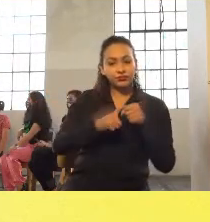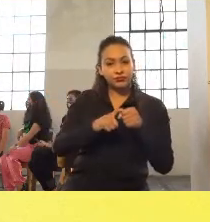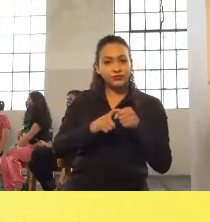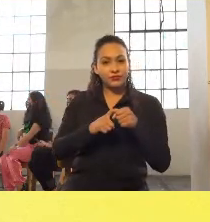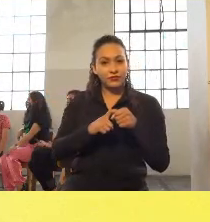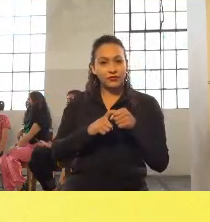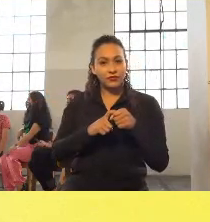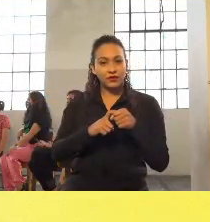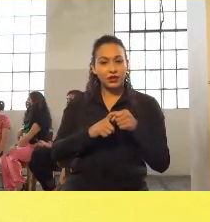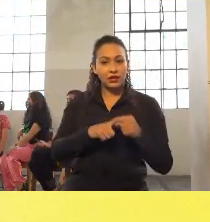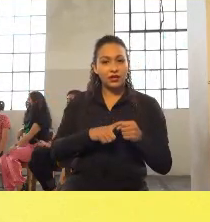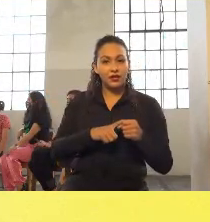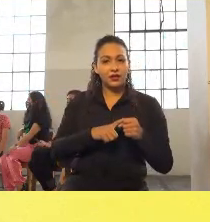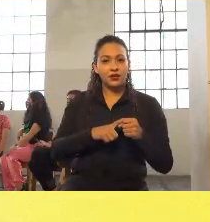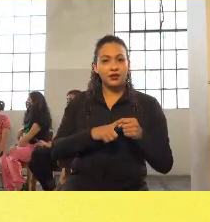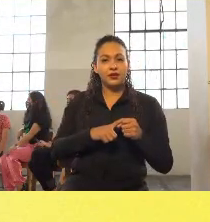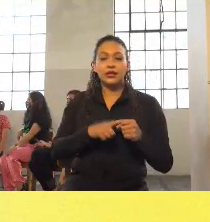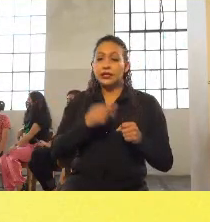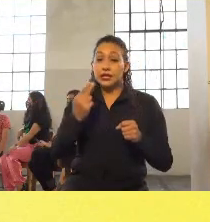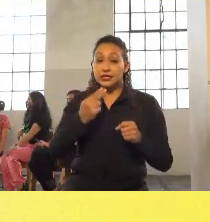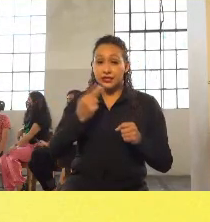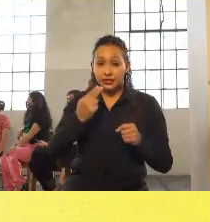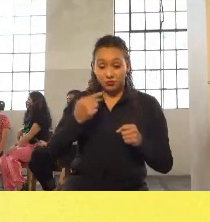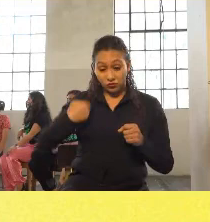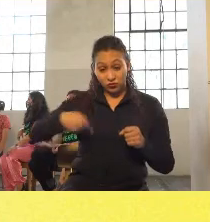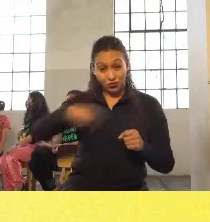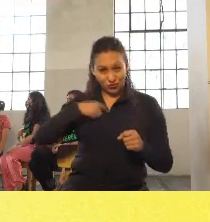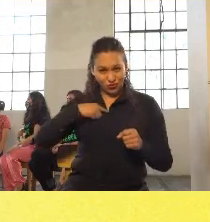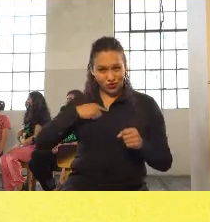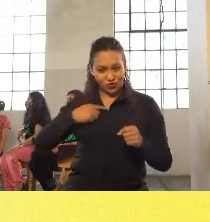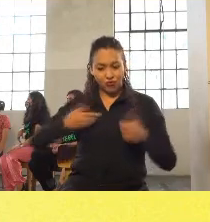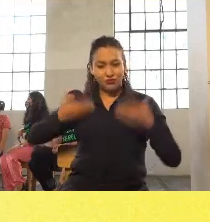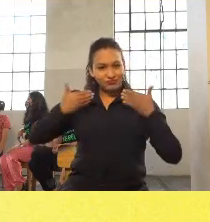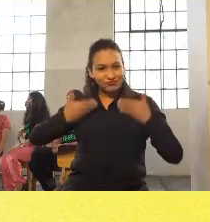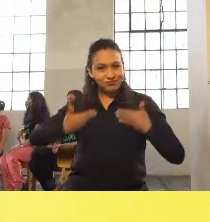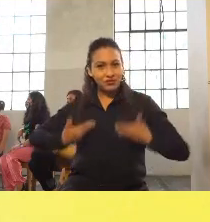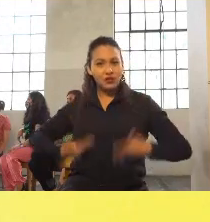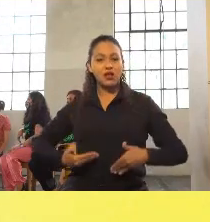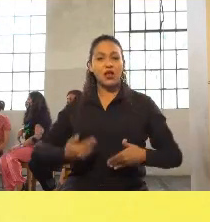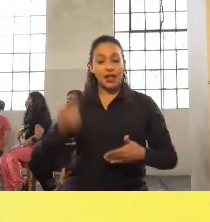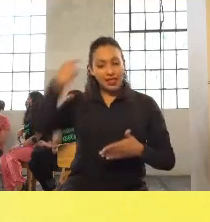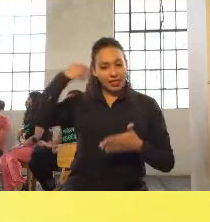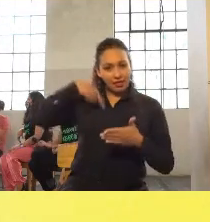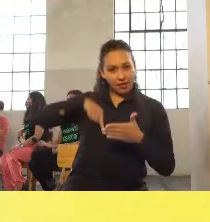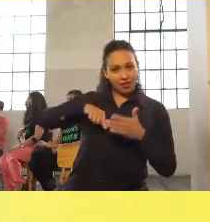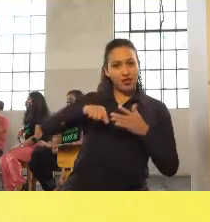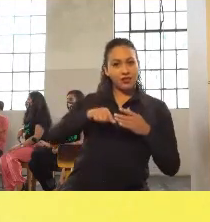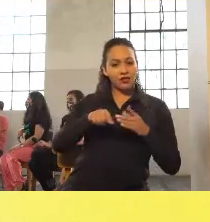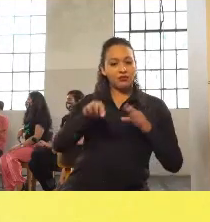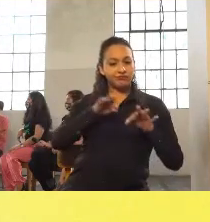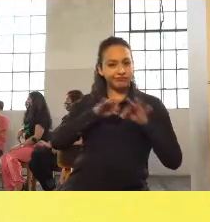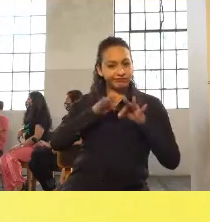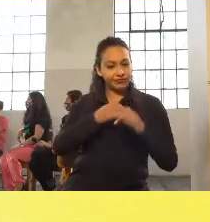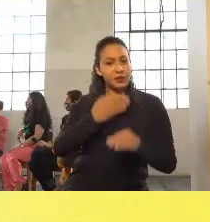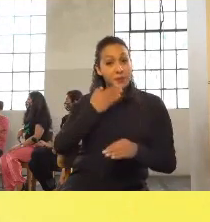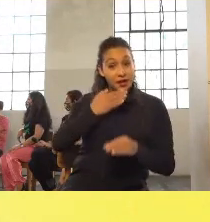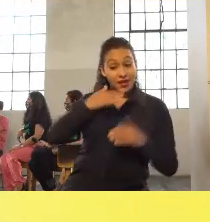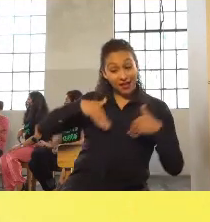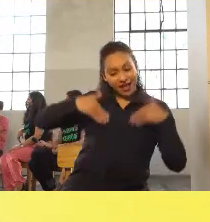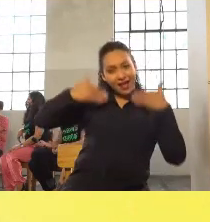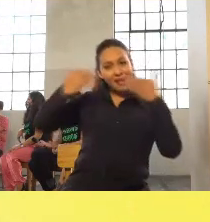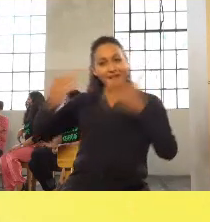pero tenemos que ser congruentes hacia adentro y hacia afuera. O sea, y entonces, pues obviamente se van a irritar conciencias.